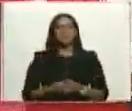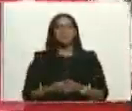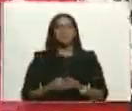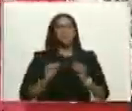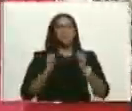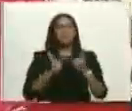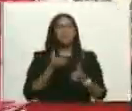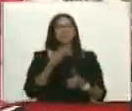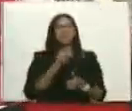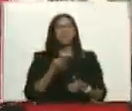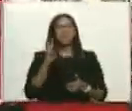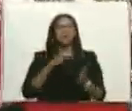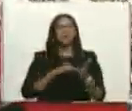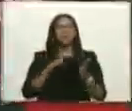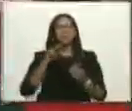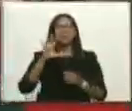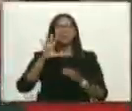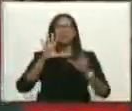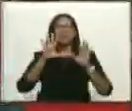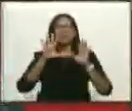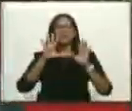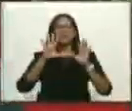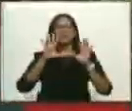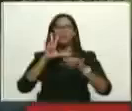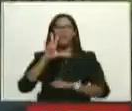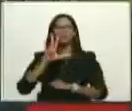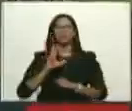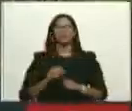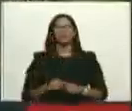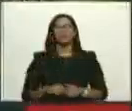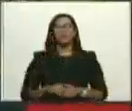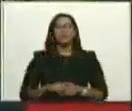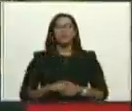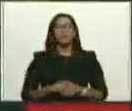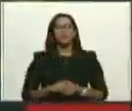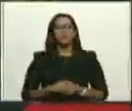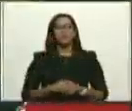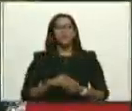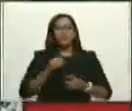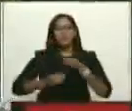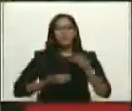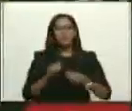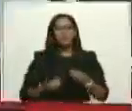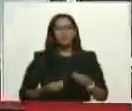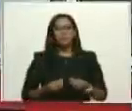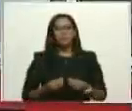sí. 2013. 2013, correcto. ¿Y qué fue lo que hicimos?